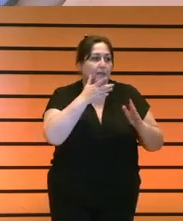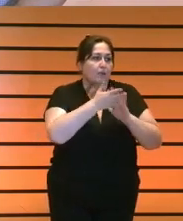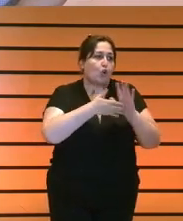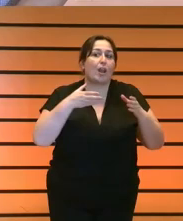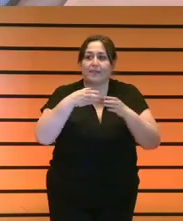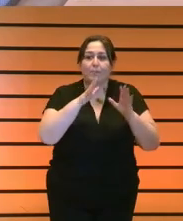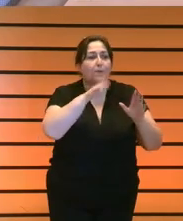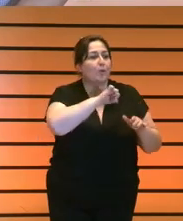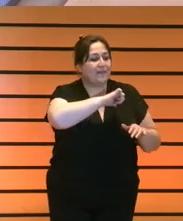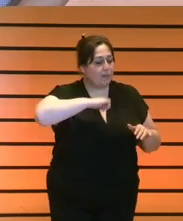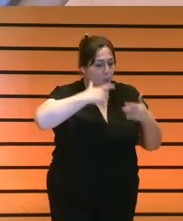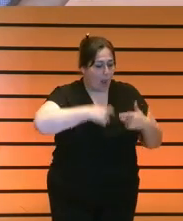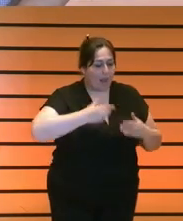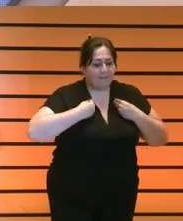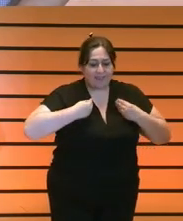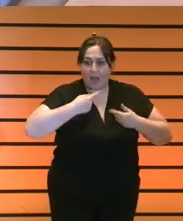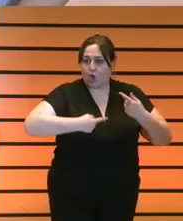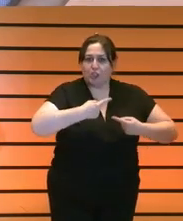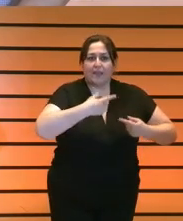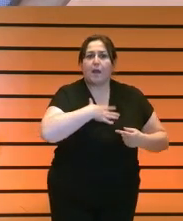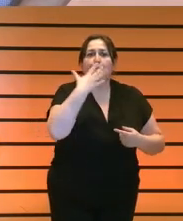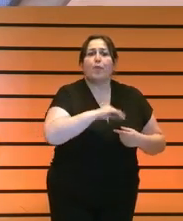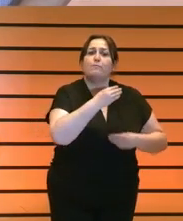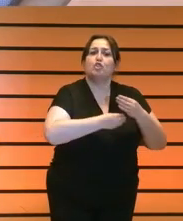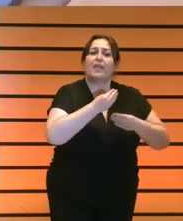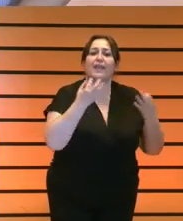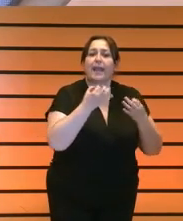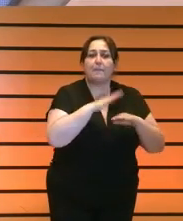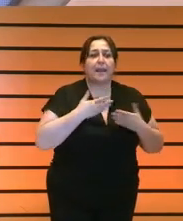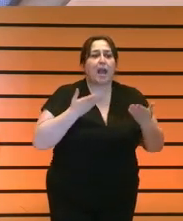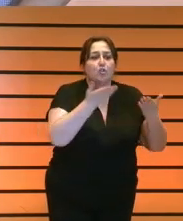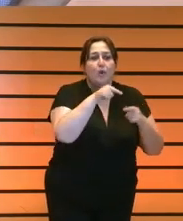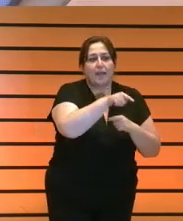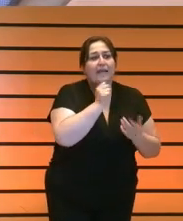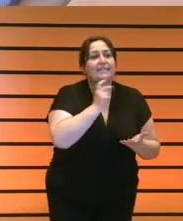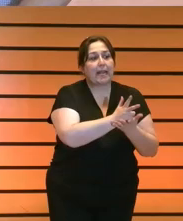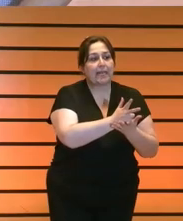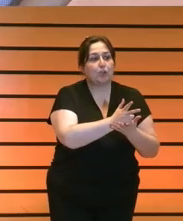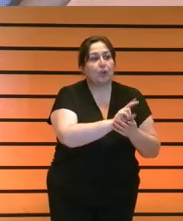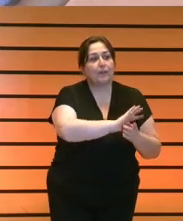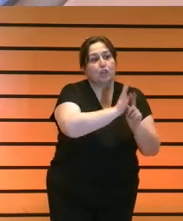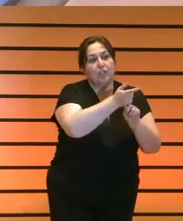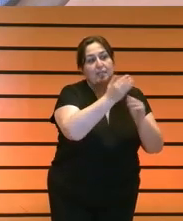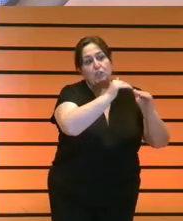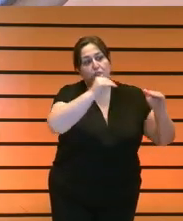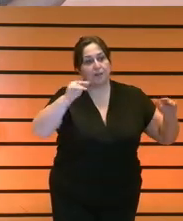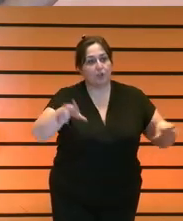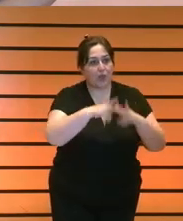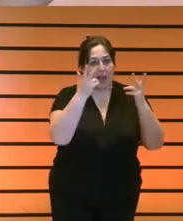individual, en nuestra vida cotidiana, ¿qué podemos hacer para contribuir a ese reto de la sostenibilidad